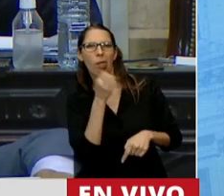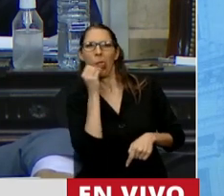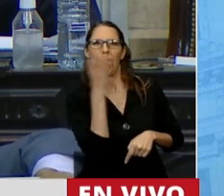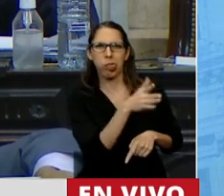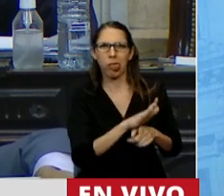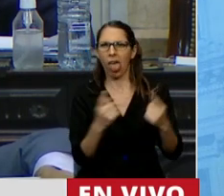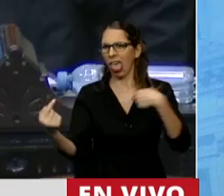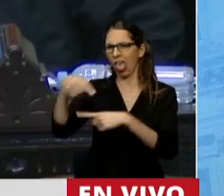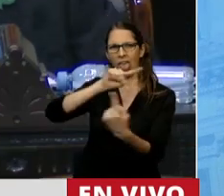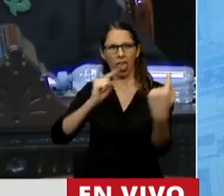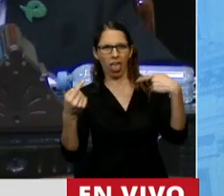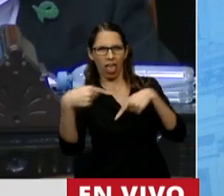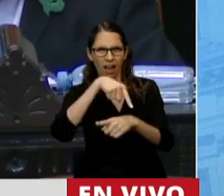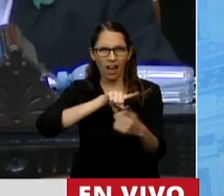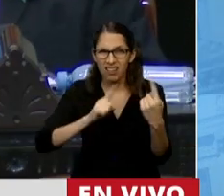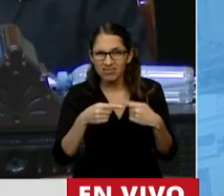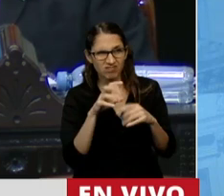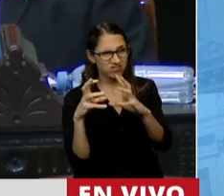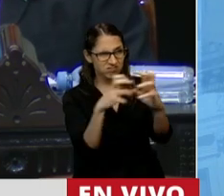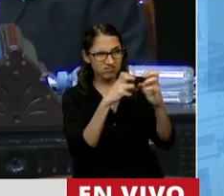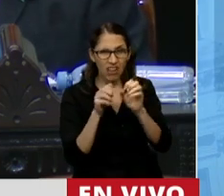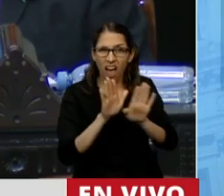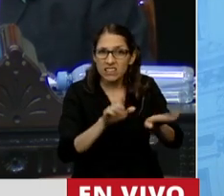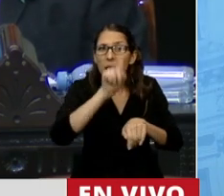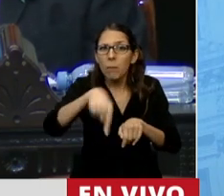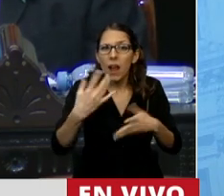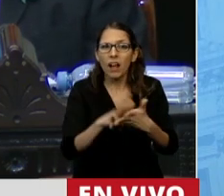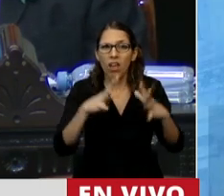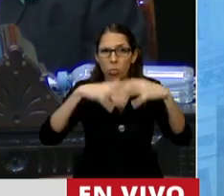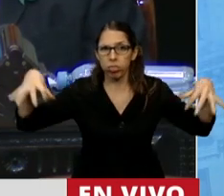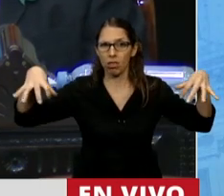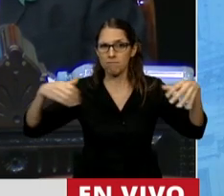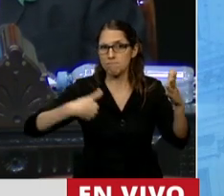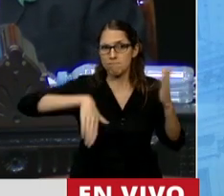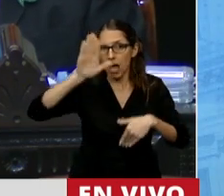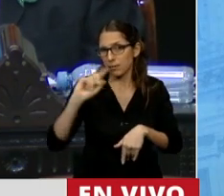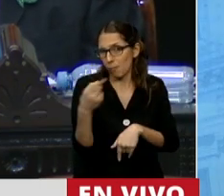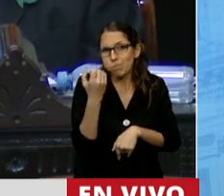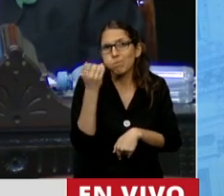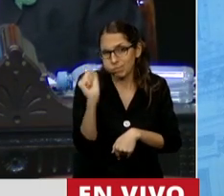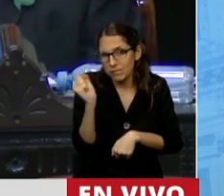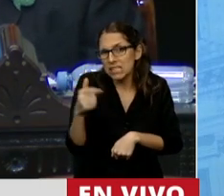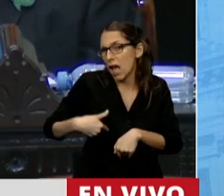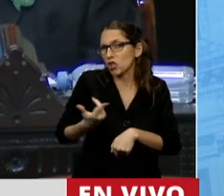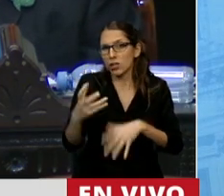acusaciones cruzadas que generaron más divisiones de las que ya de por sí tenemos como sociedad.